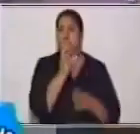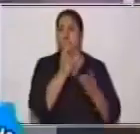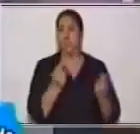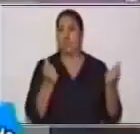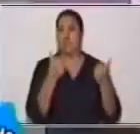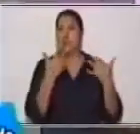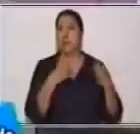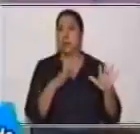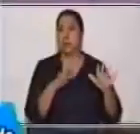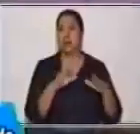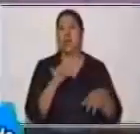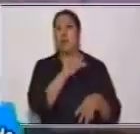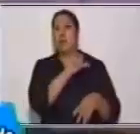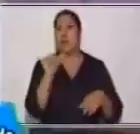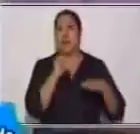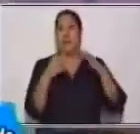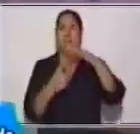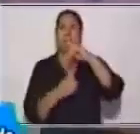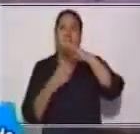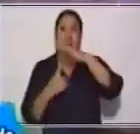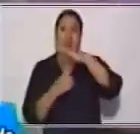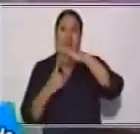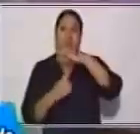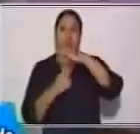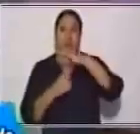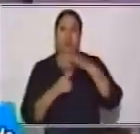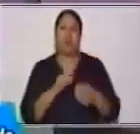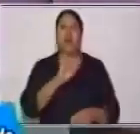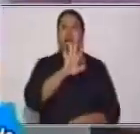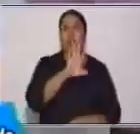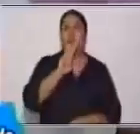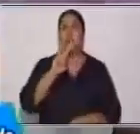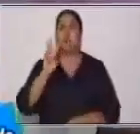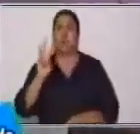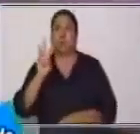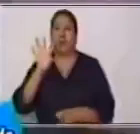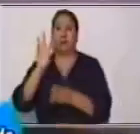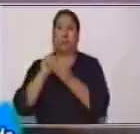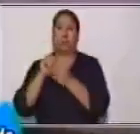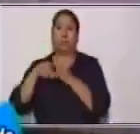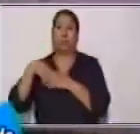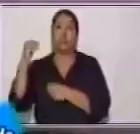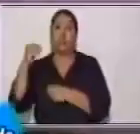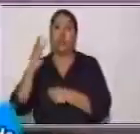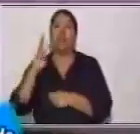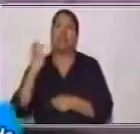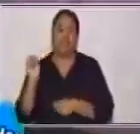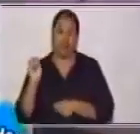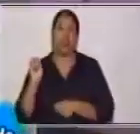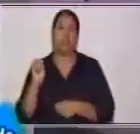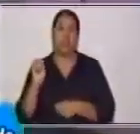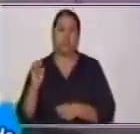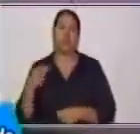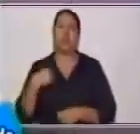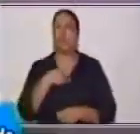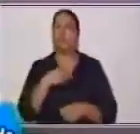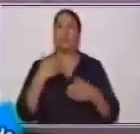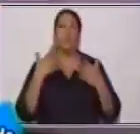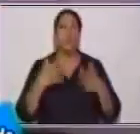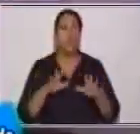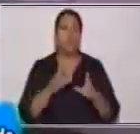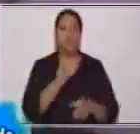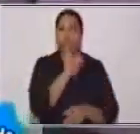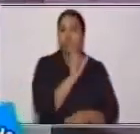encontramos el común denominador entre 5, 2 y 3, que es 30. Lo aplicamos a todo este